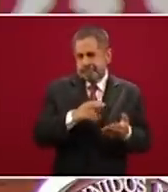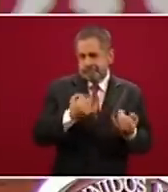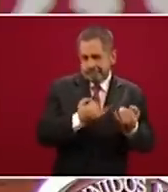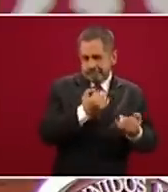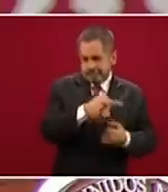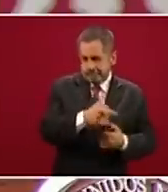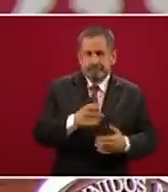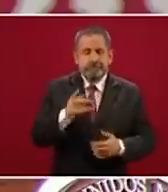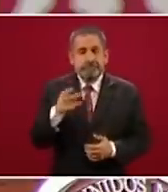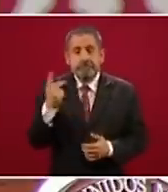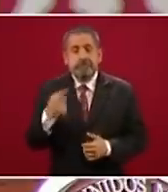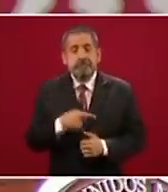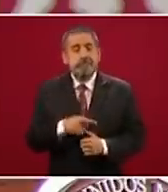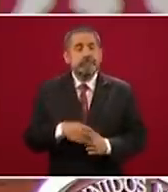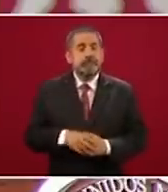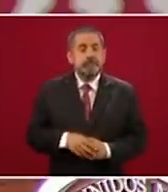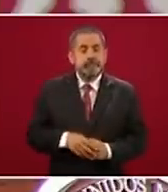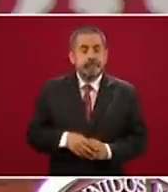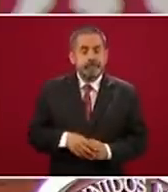porque